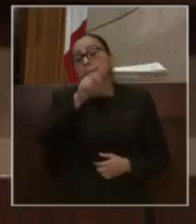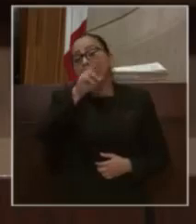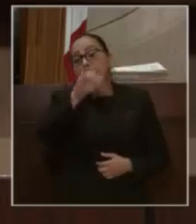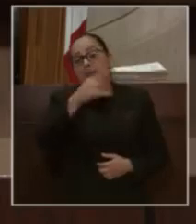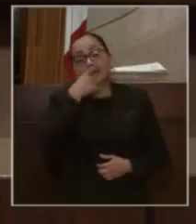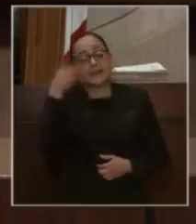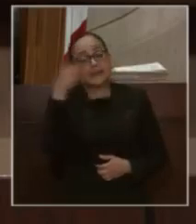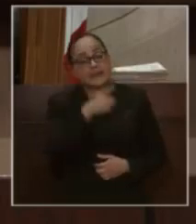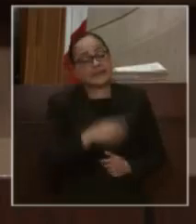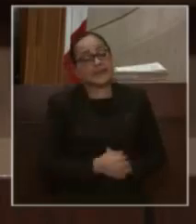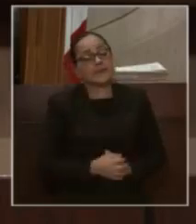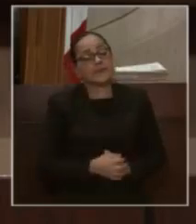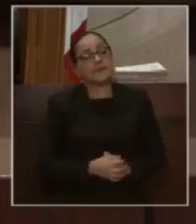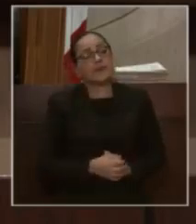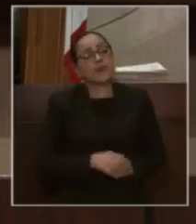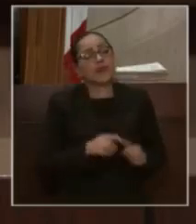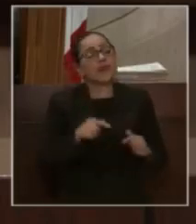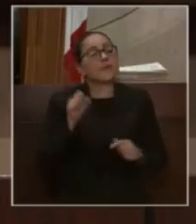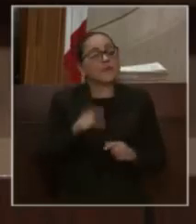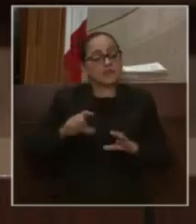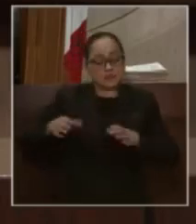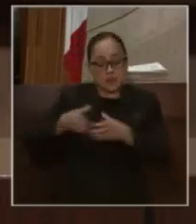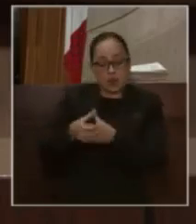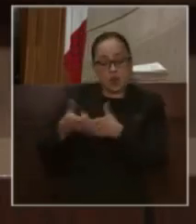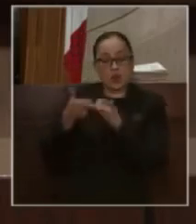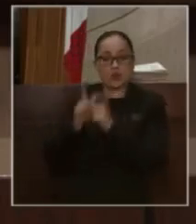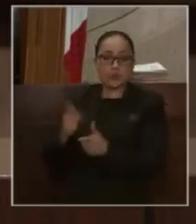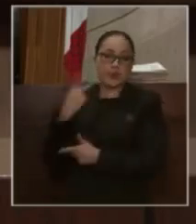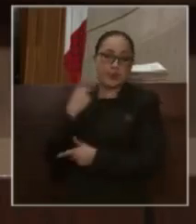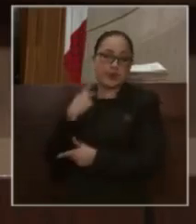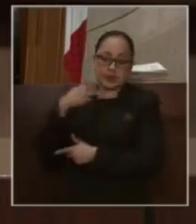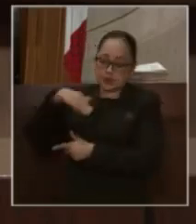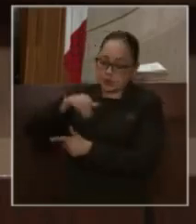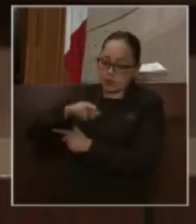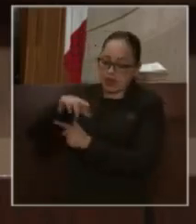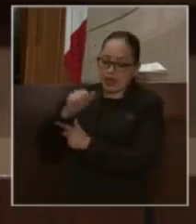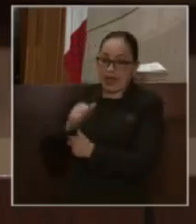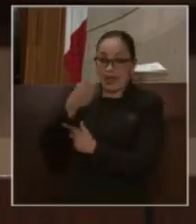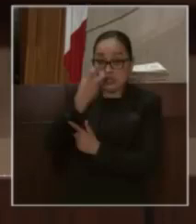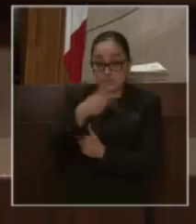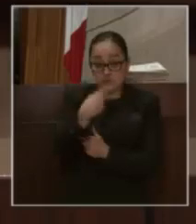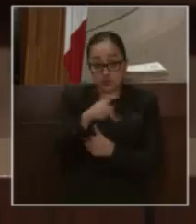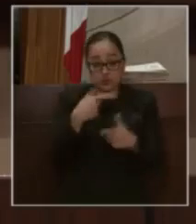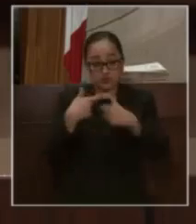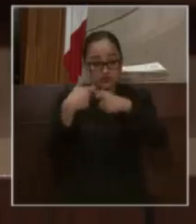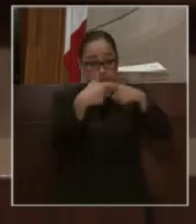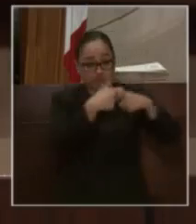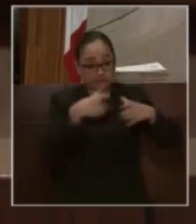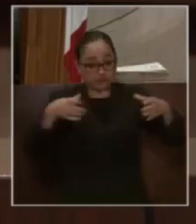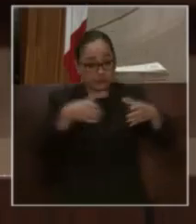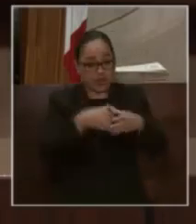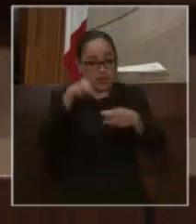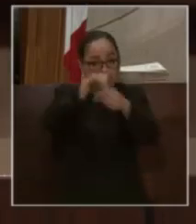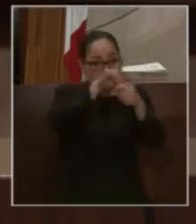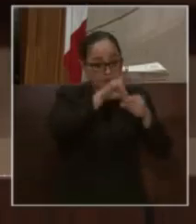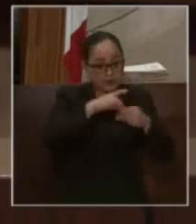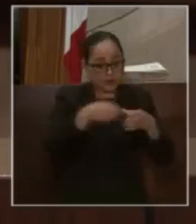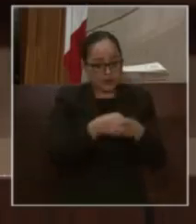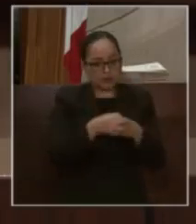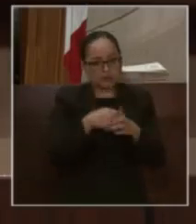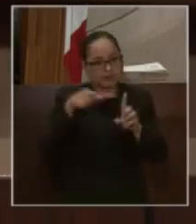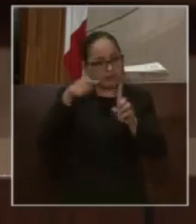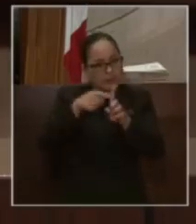el instituto político estaba destinando al financiamiento público o el financiamiento público para